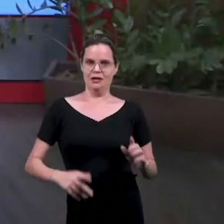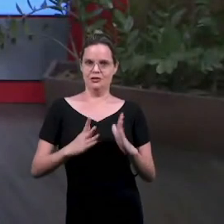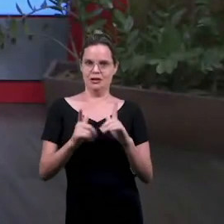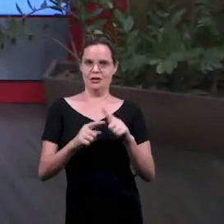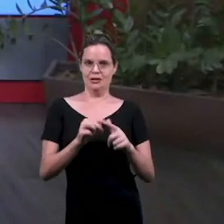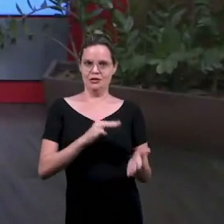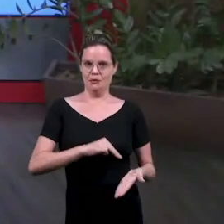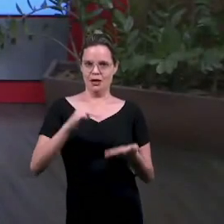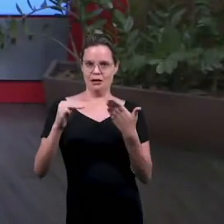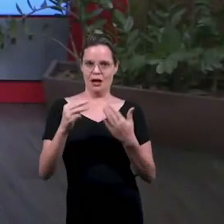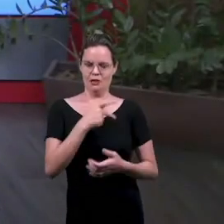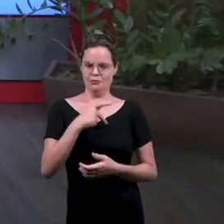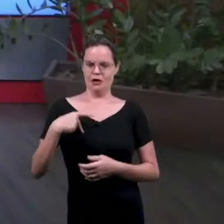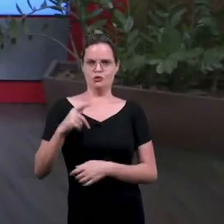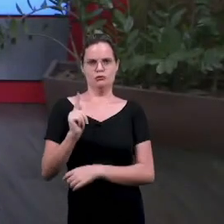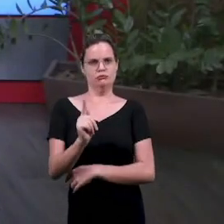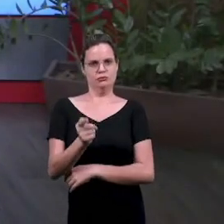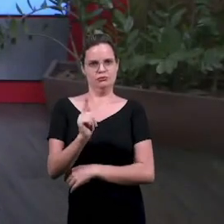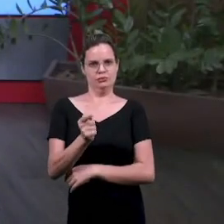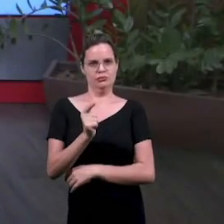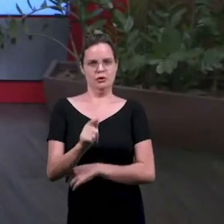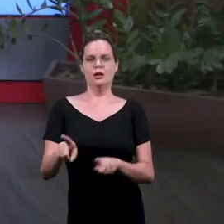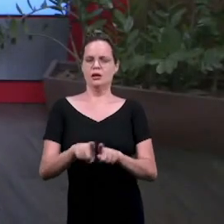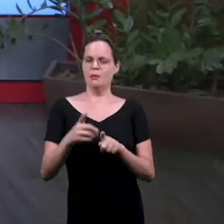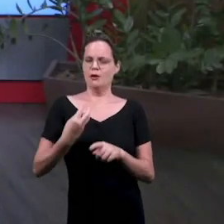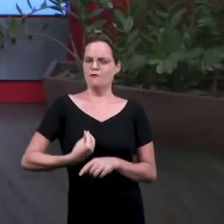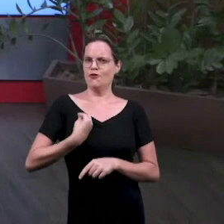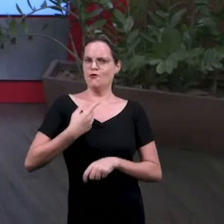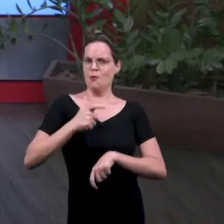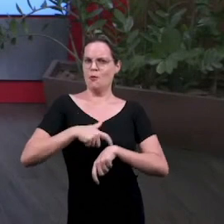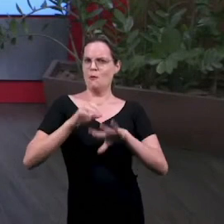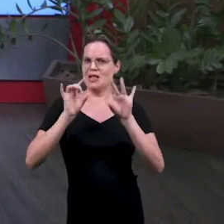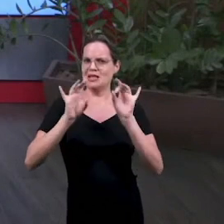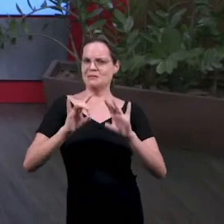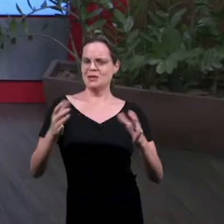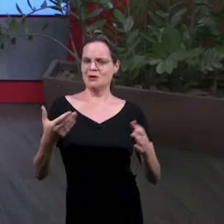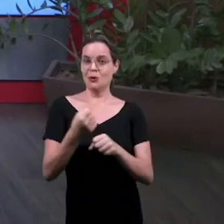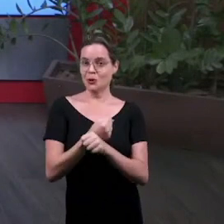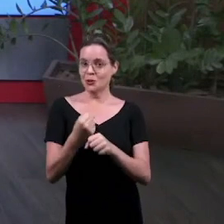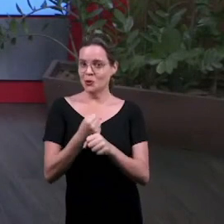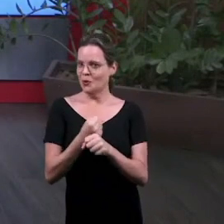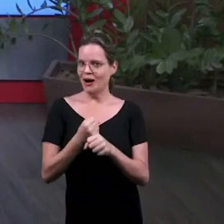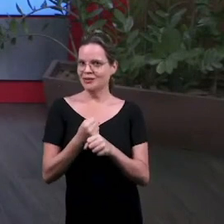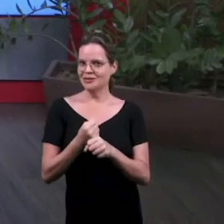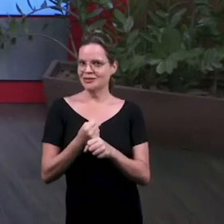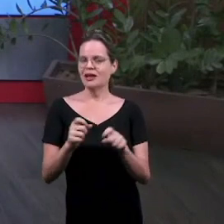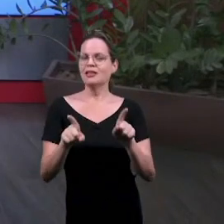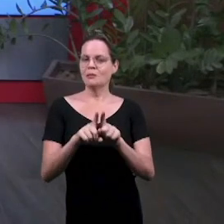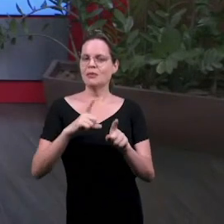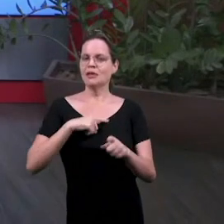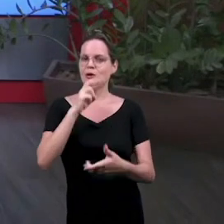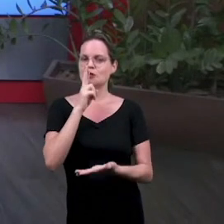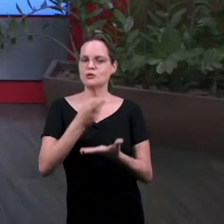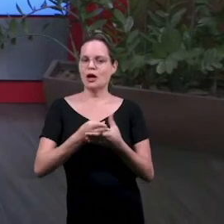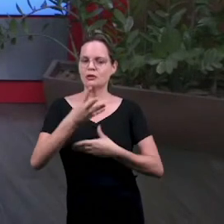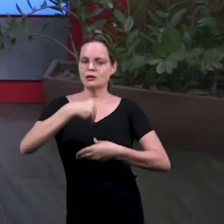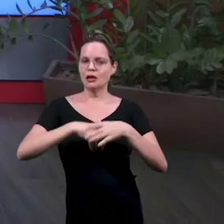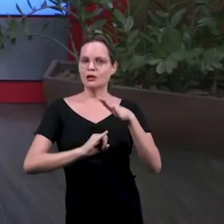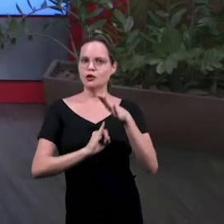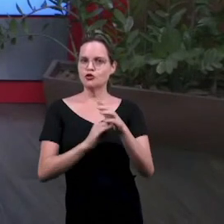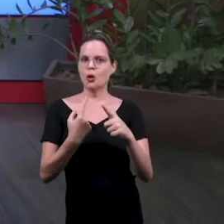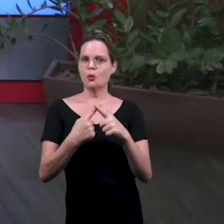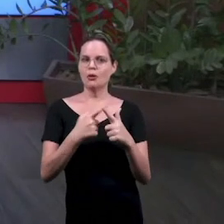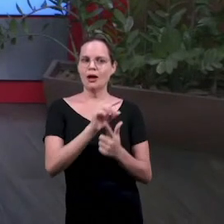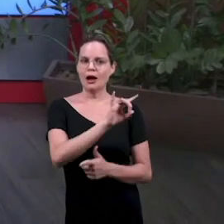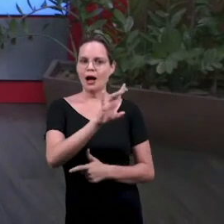El presidente de la Iglesia Cristiana Maranata, el pastor Yedel Tigueiros, vivió un momento especial este año y esto se refleja